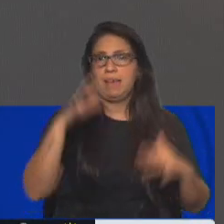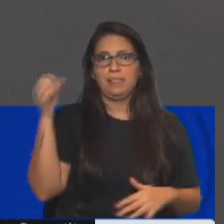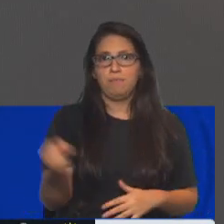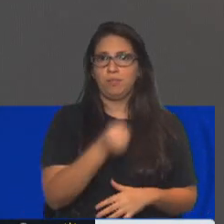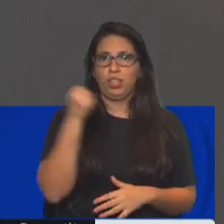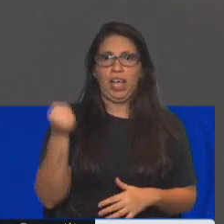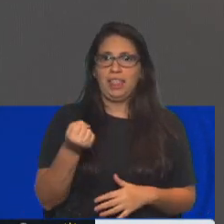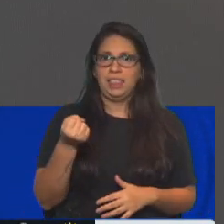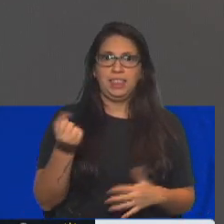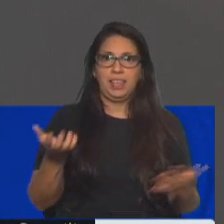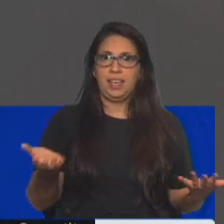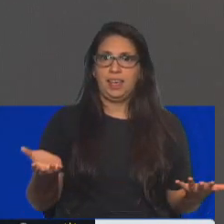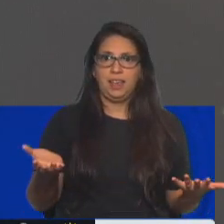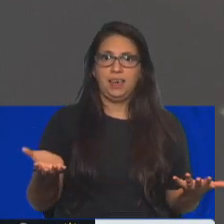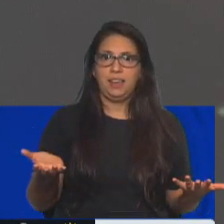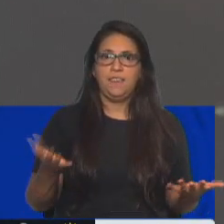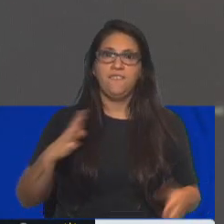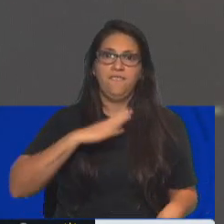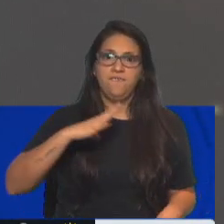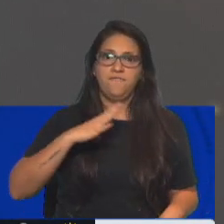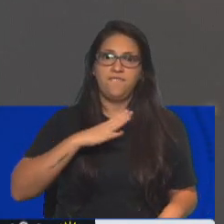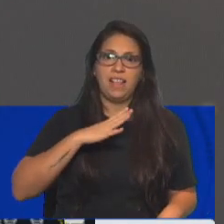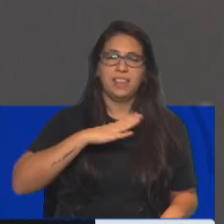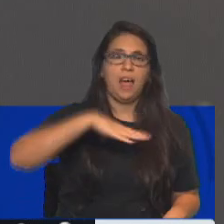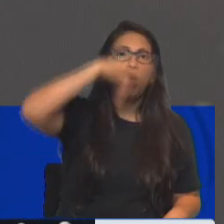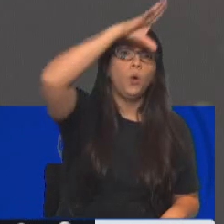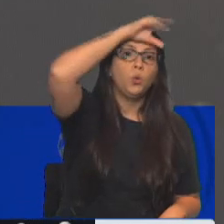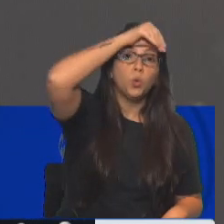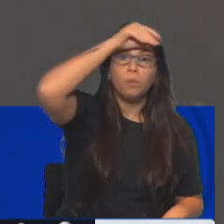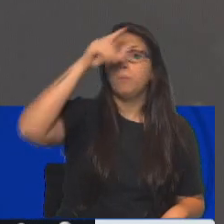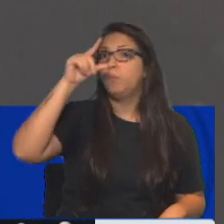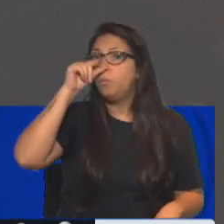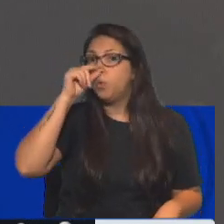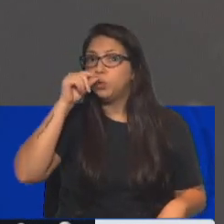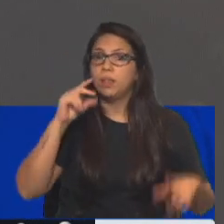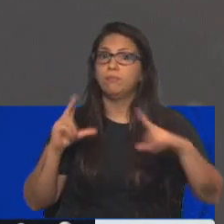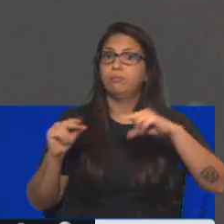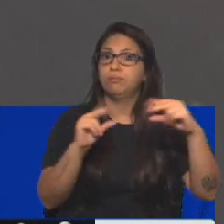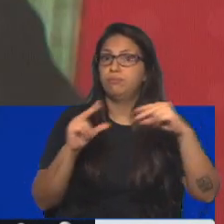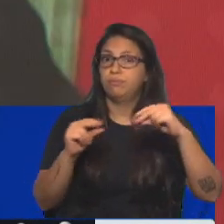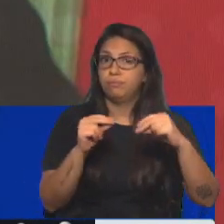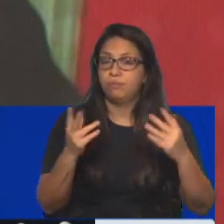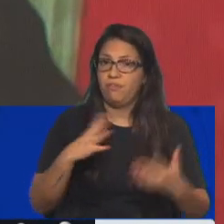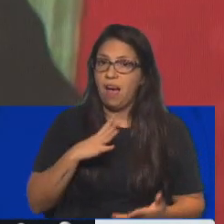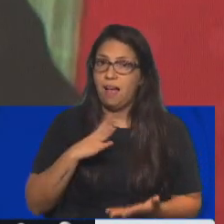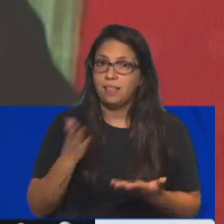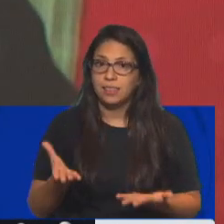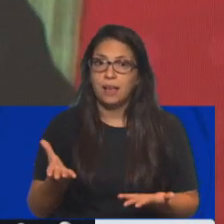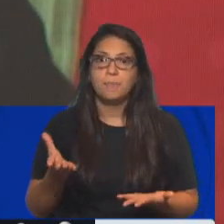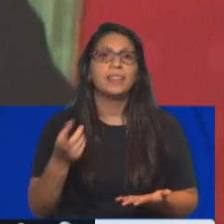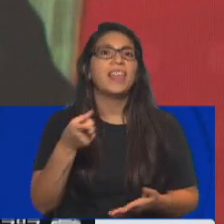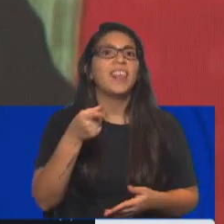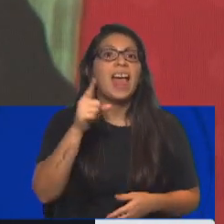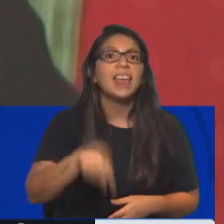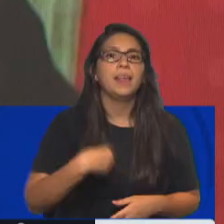importante para esta historia, ¿no? La conversación entre Trump y Vladimir Putin, fundamental. Sí, y ver qué puede llegar ahí o de qué manera